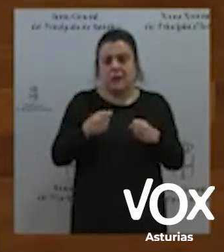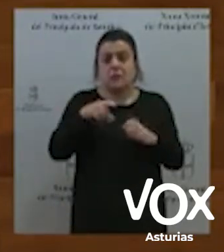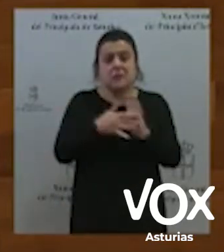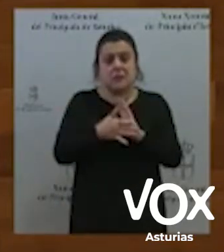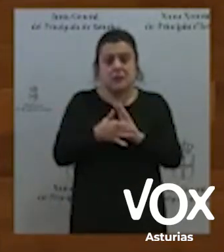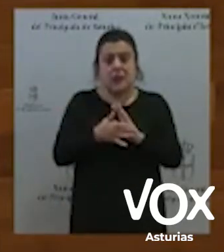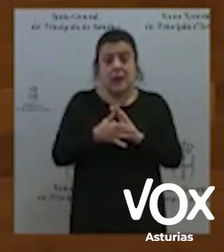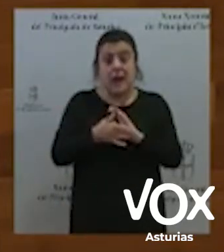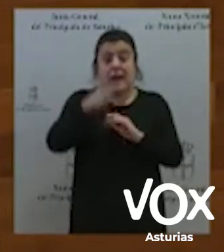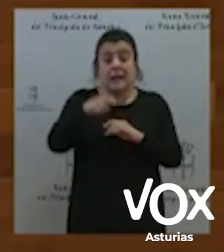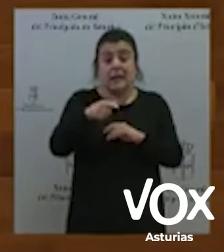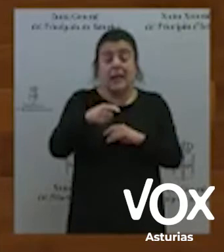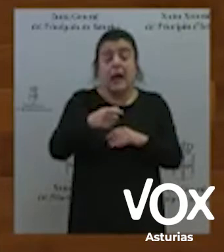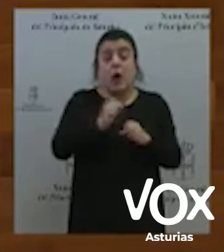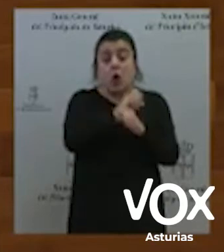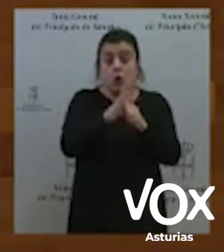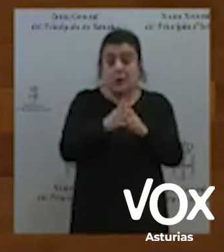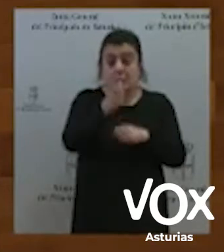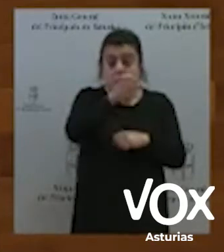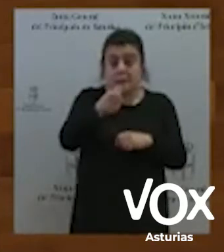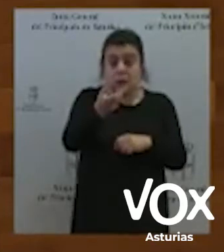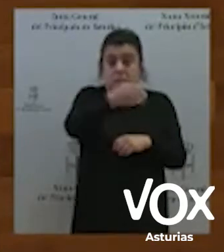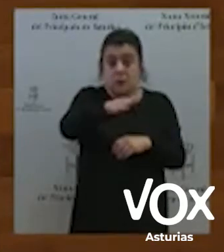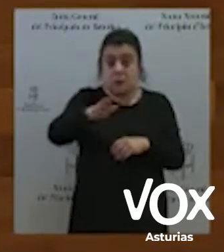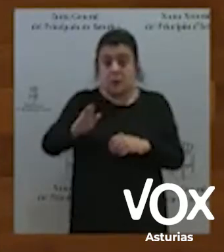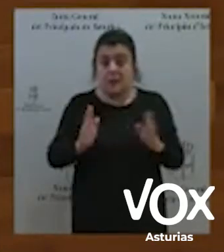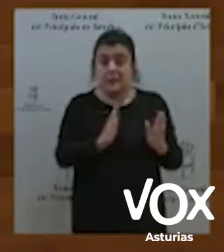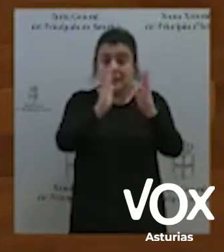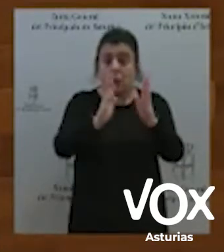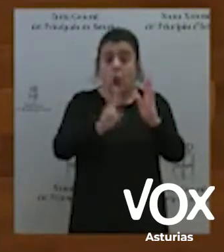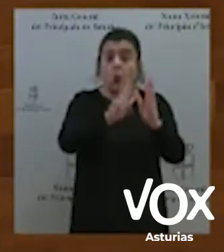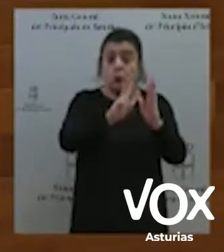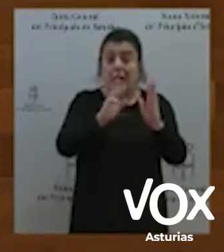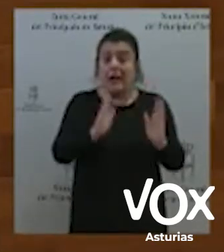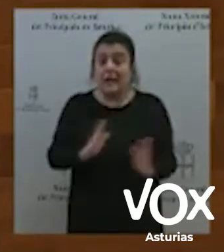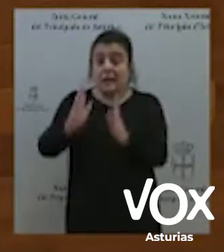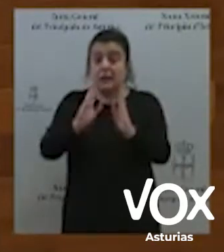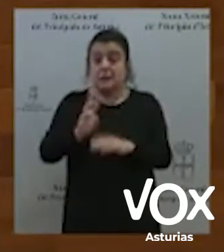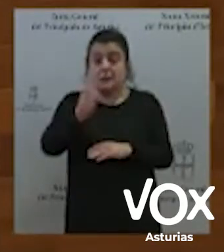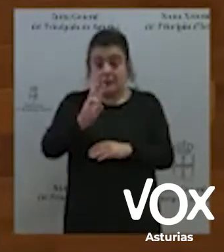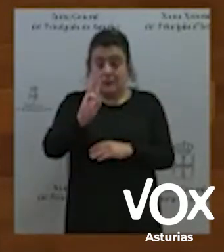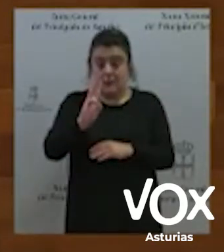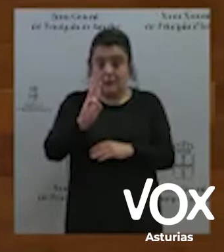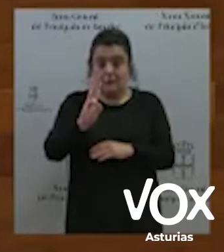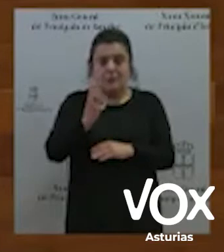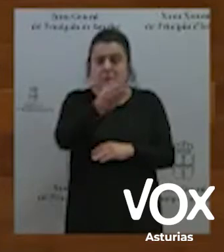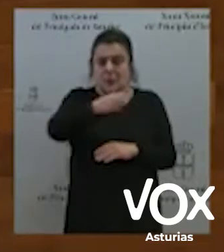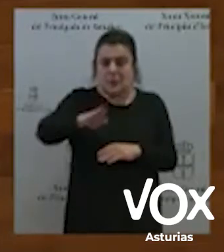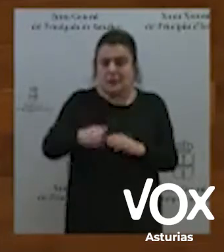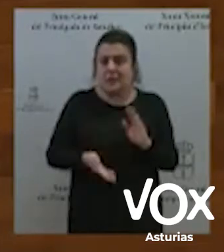en la segunda y en la tercera ola. Tuvieron suerte en la primera y dejaron a mucha gente